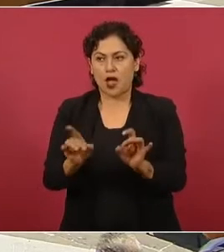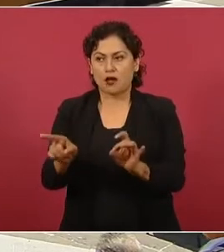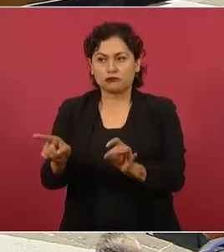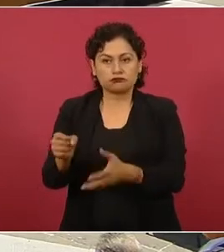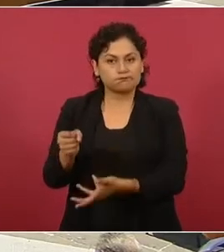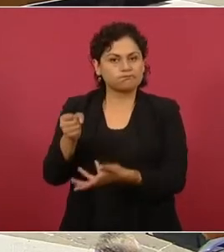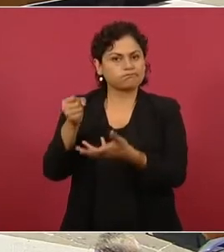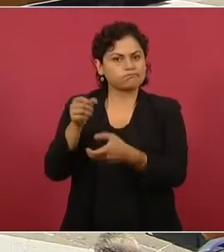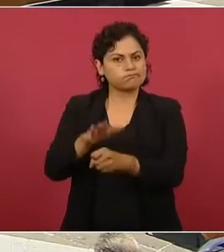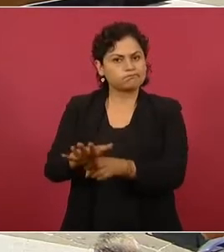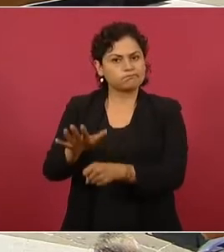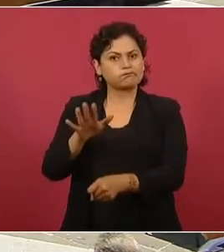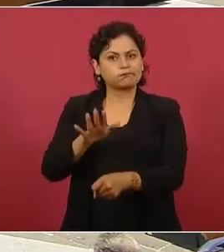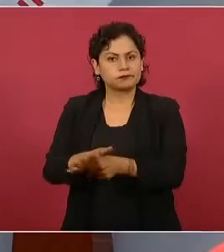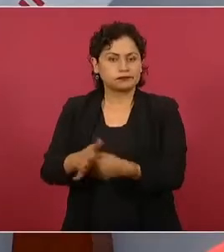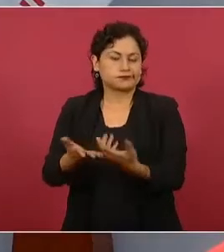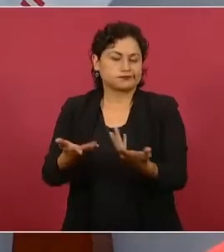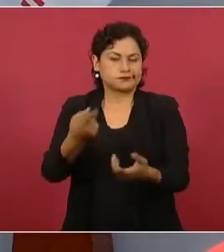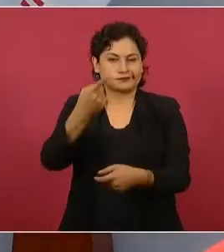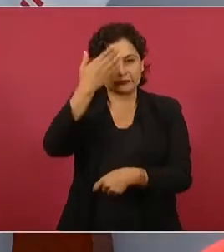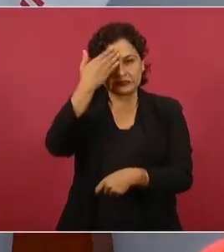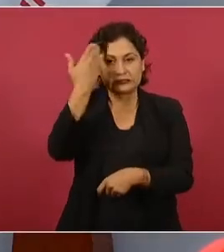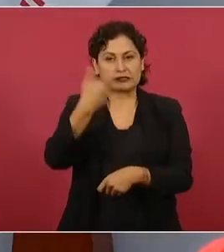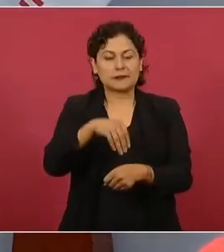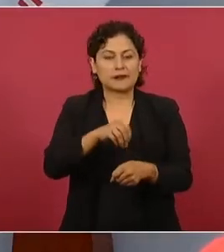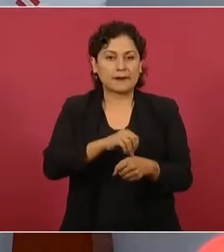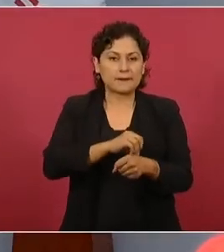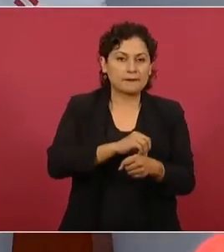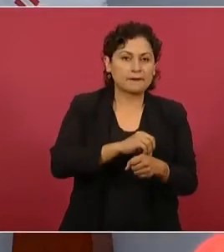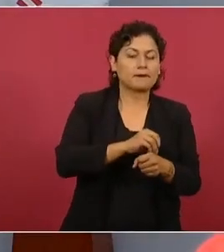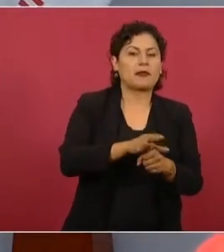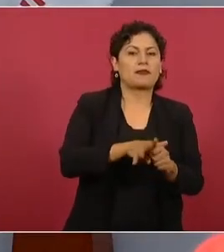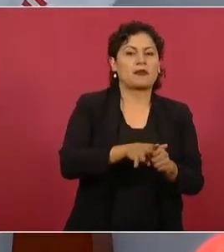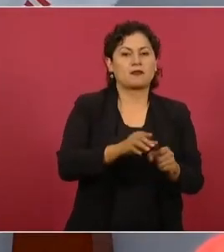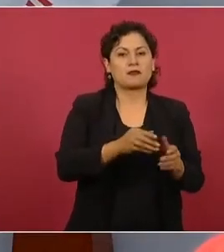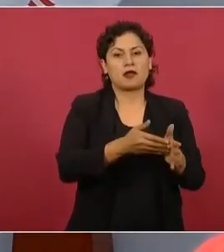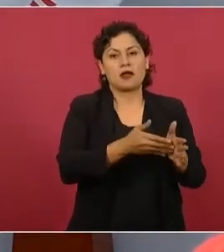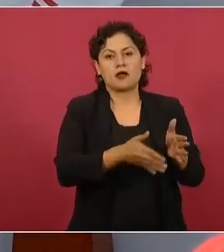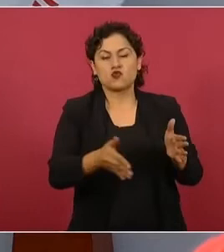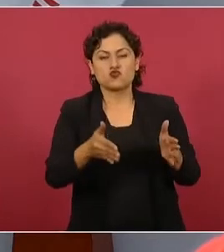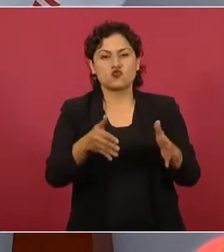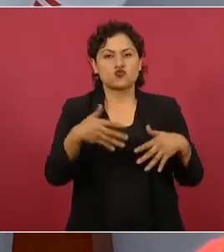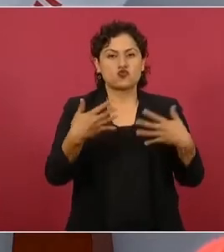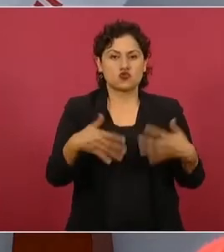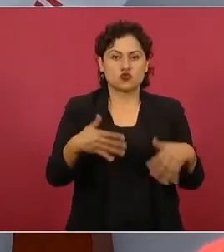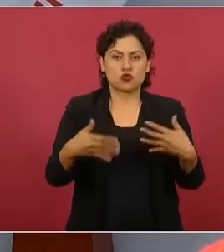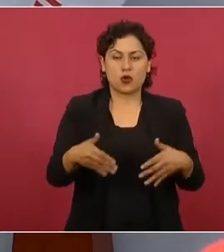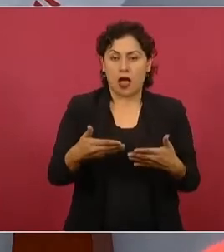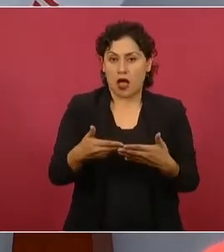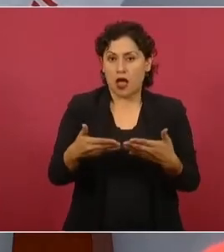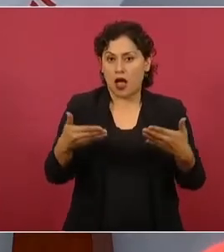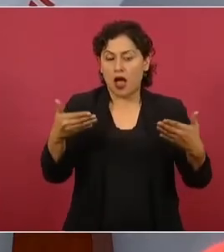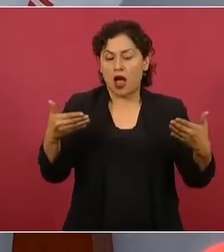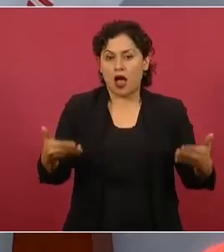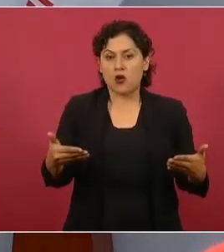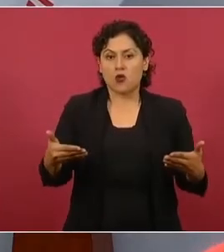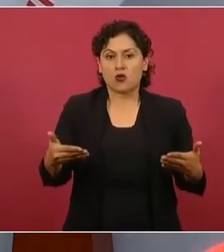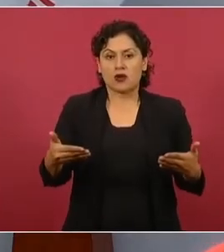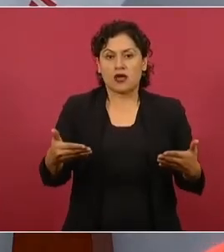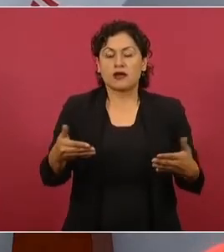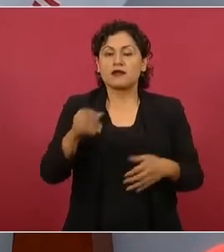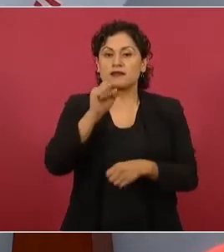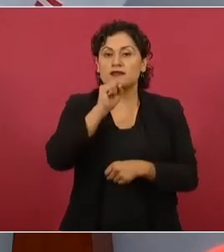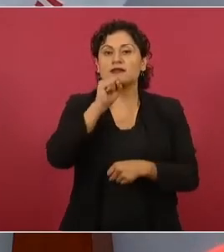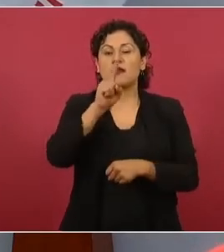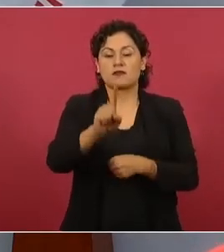después de la pandemia y ahora estamos enfrentando los efectos de